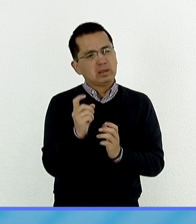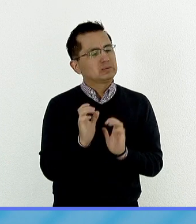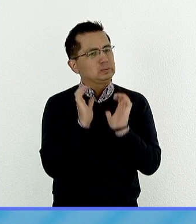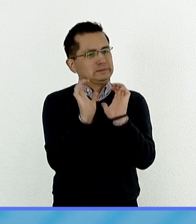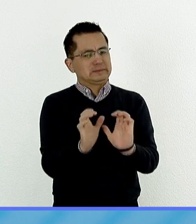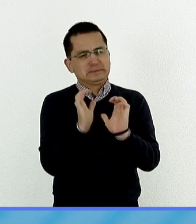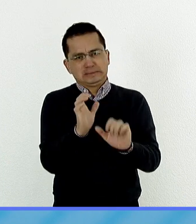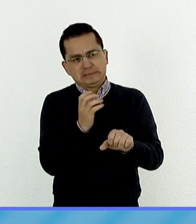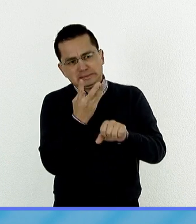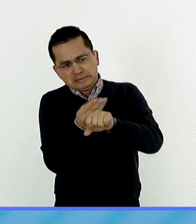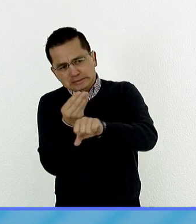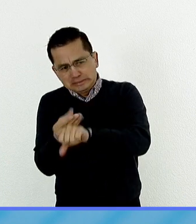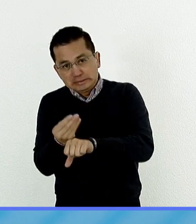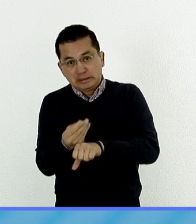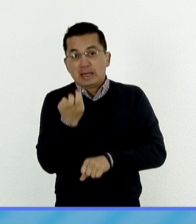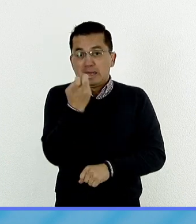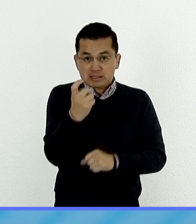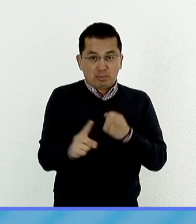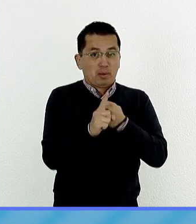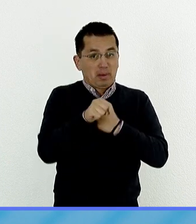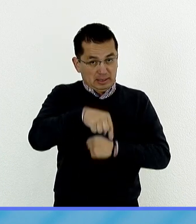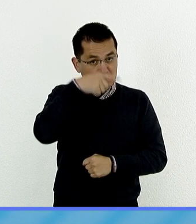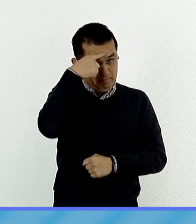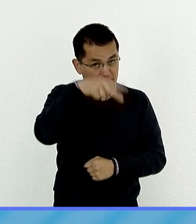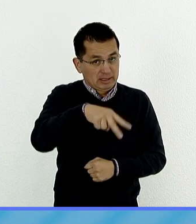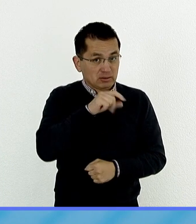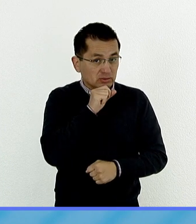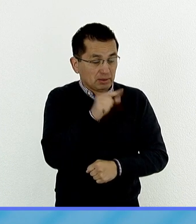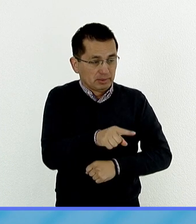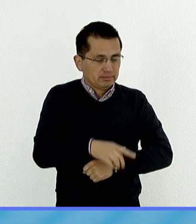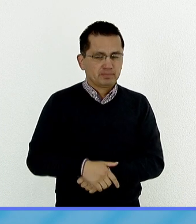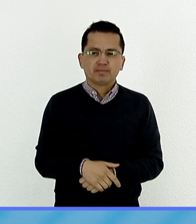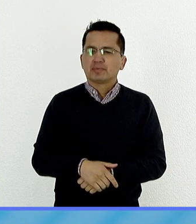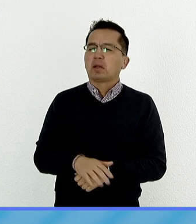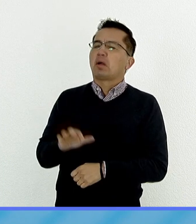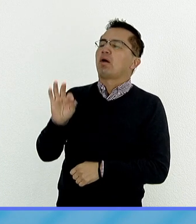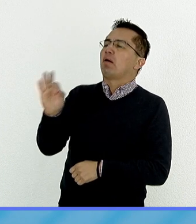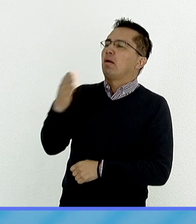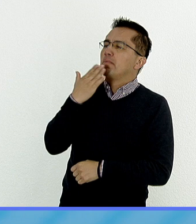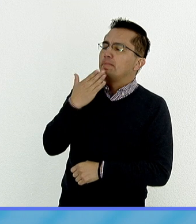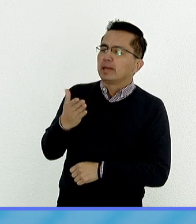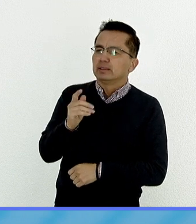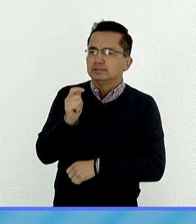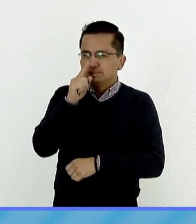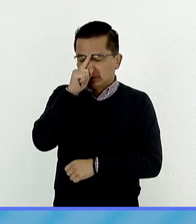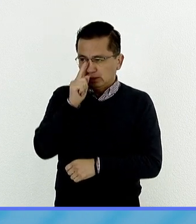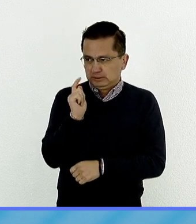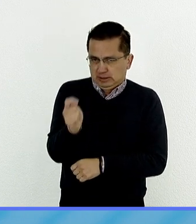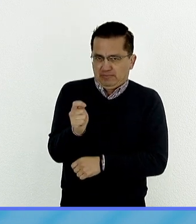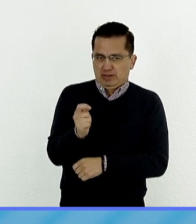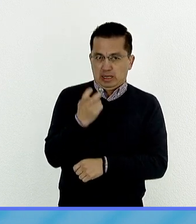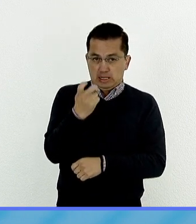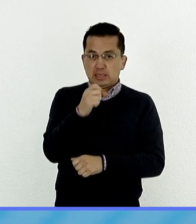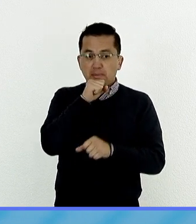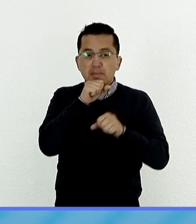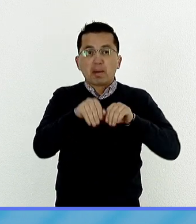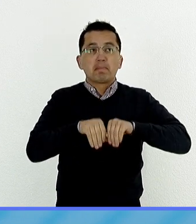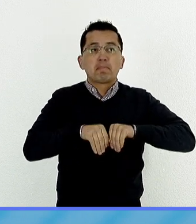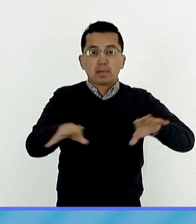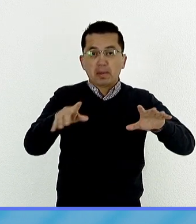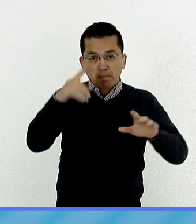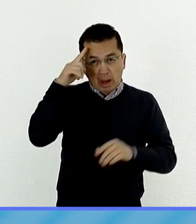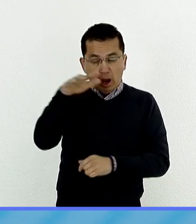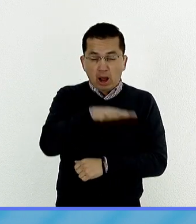muy bien doctor ya ya ha ido dando usted o hemos dado pistas se trata de una convocatoria abierta a jóvenes de edades